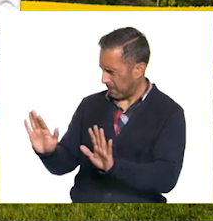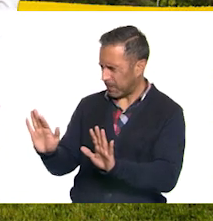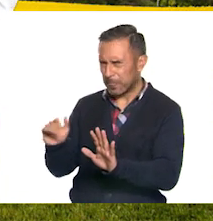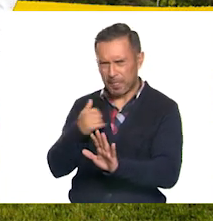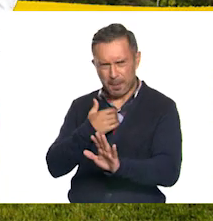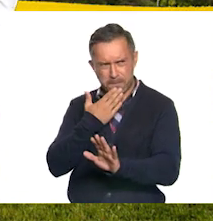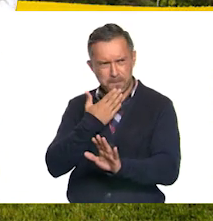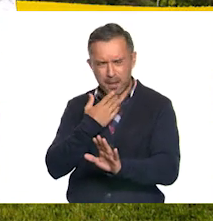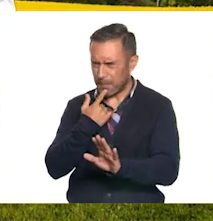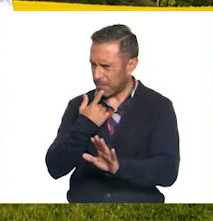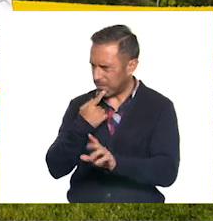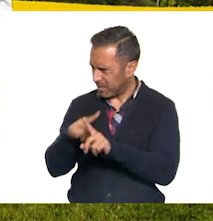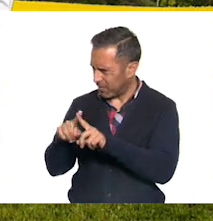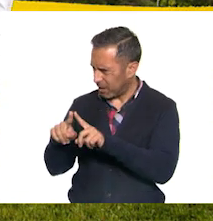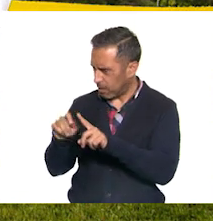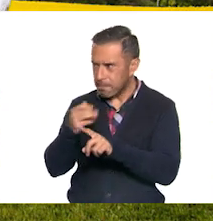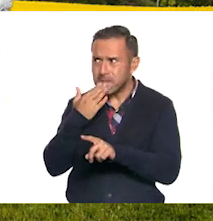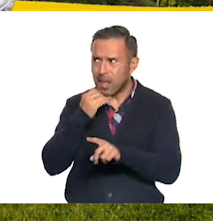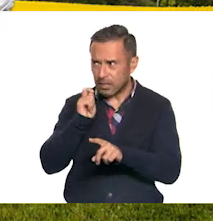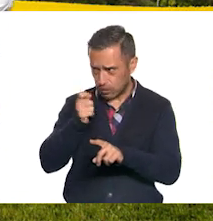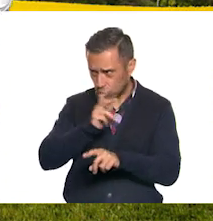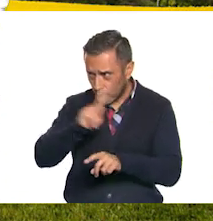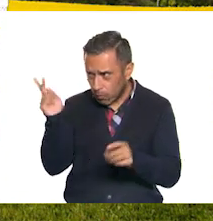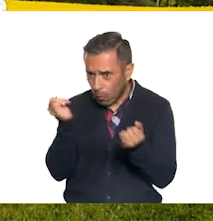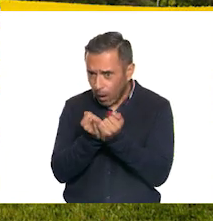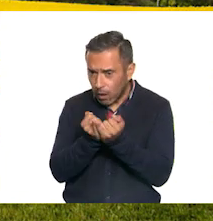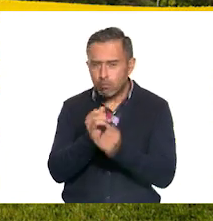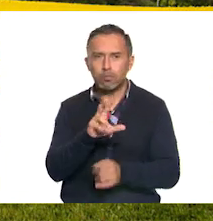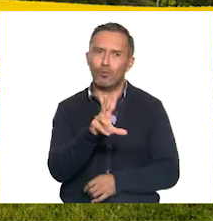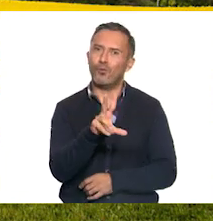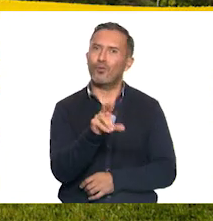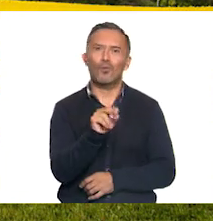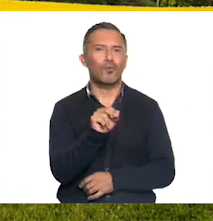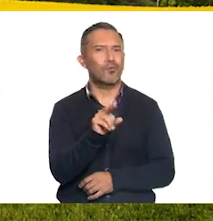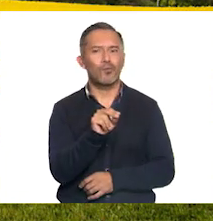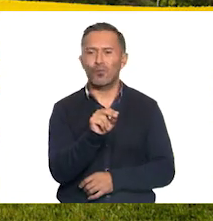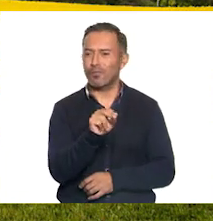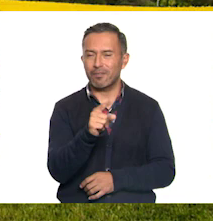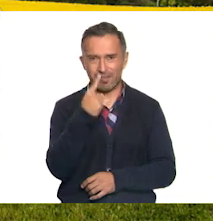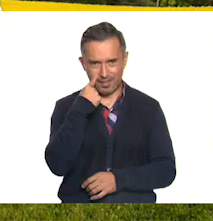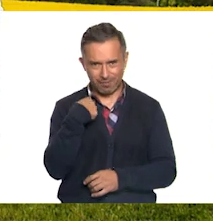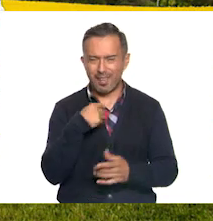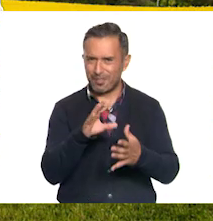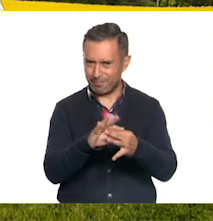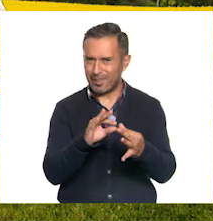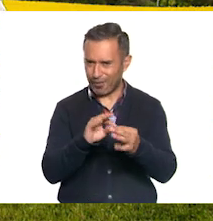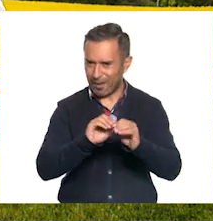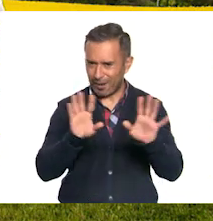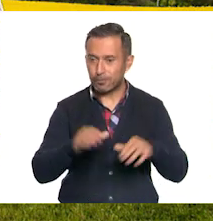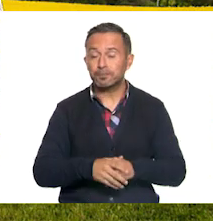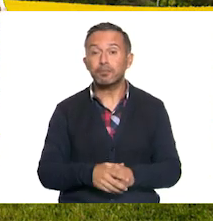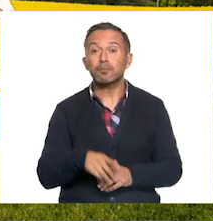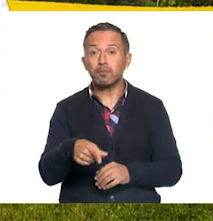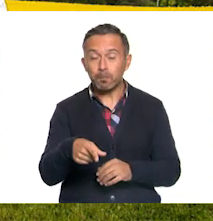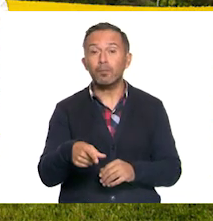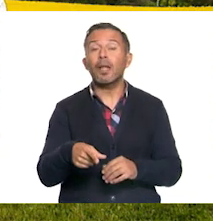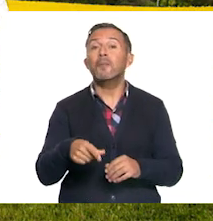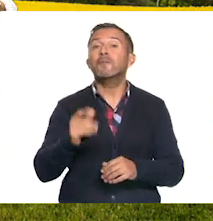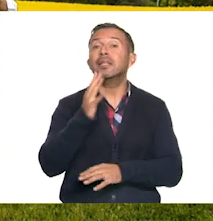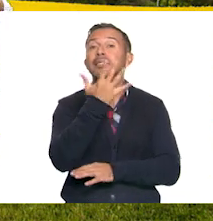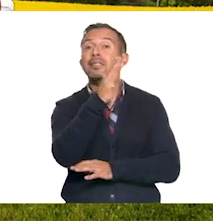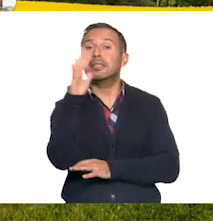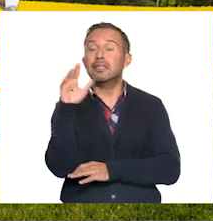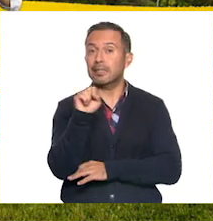miel no son todas iguales? No, mira, te explico. La existencia de la vegetación selvática en la